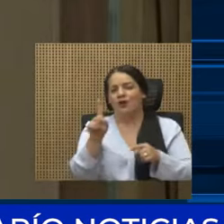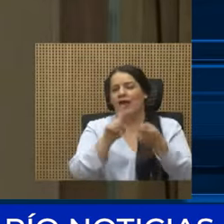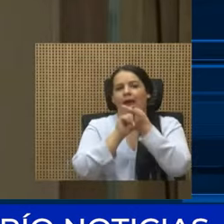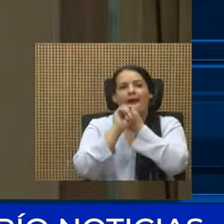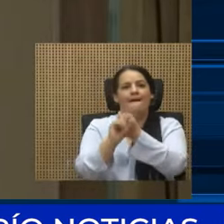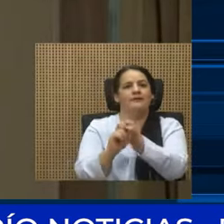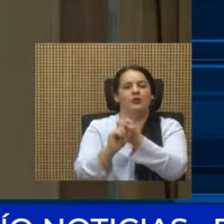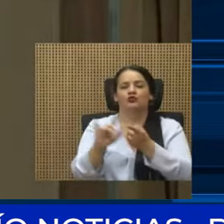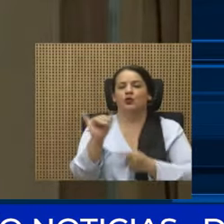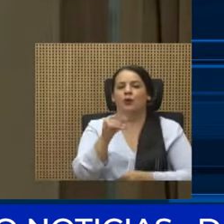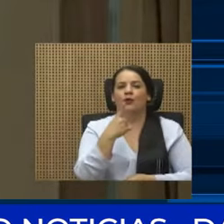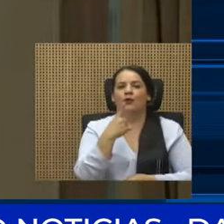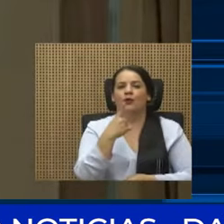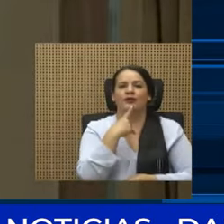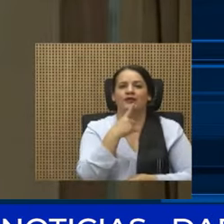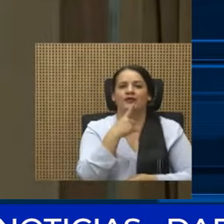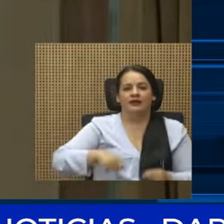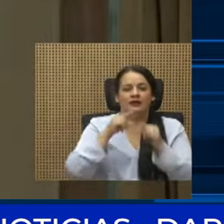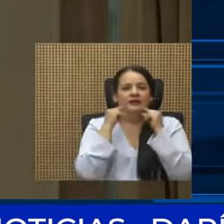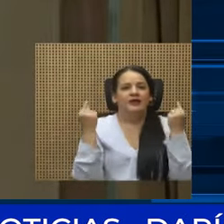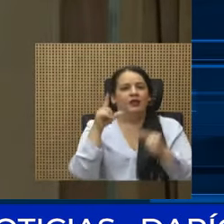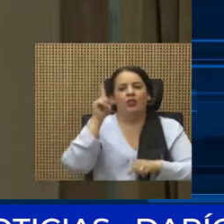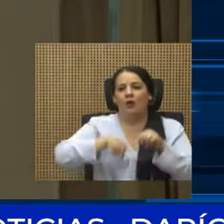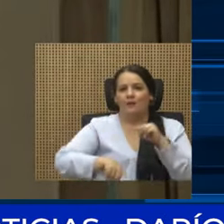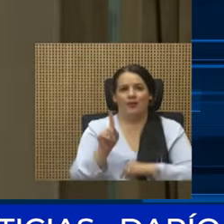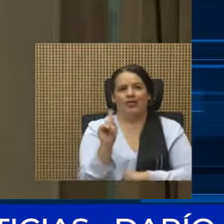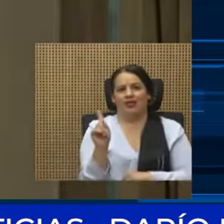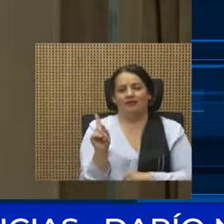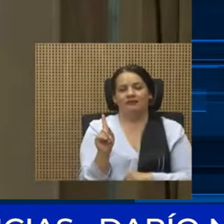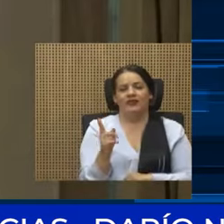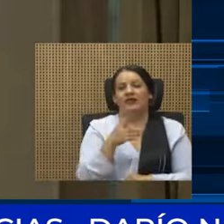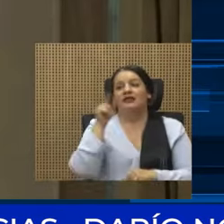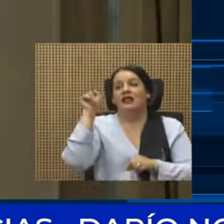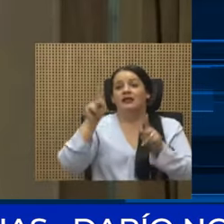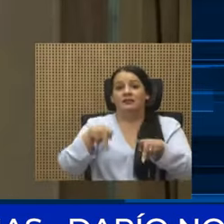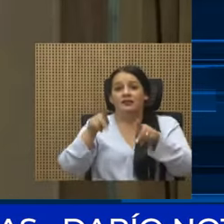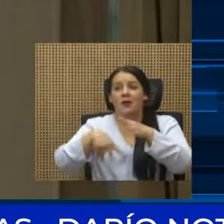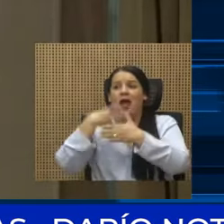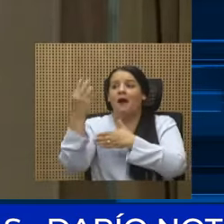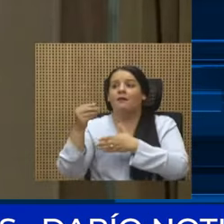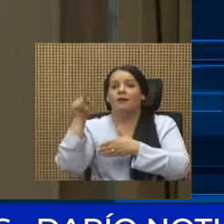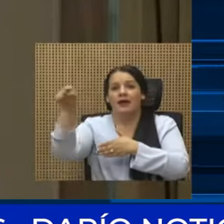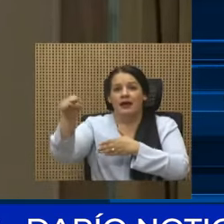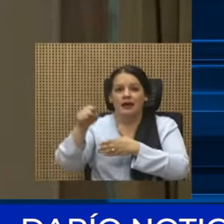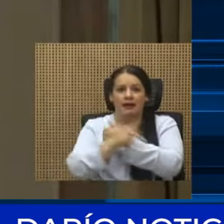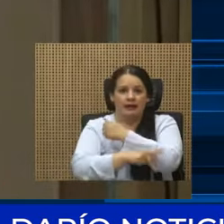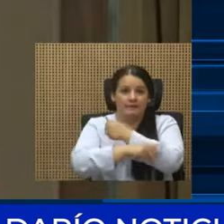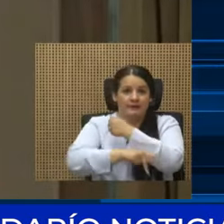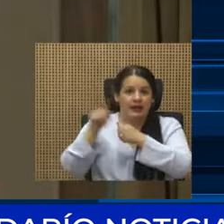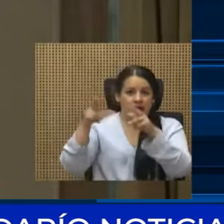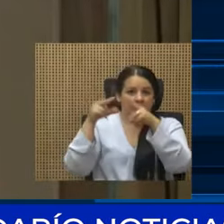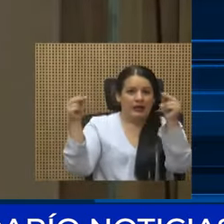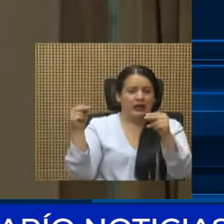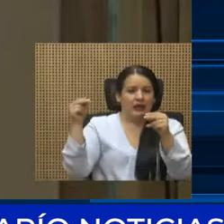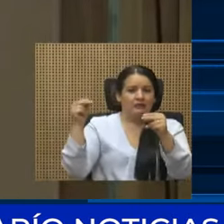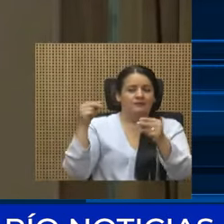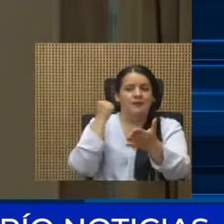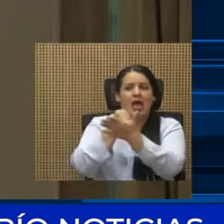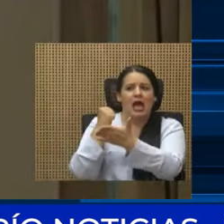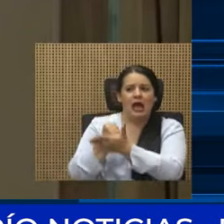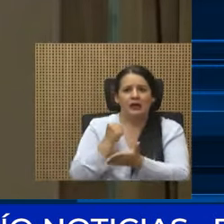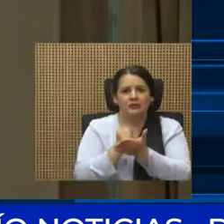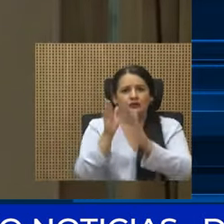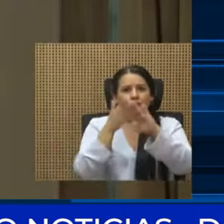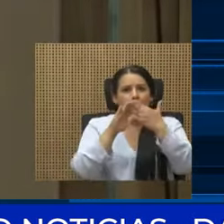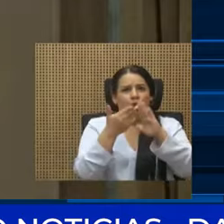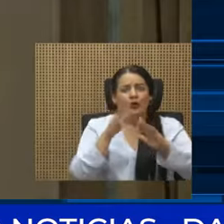como dice el presidente Chávez, de las personas que allá están masacrando a su pueblo. No se puede tener